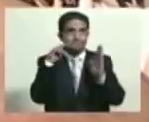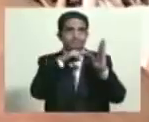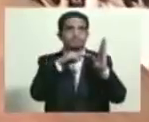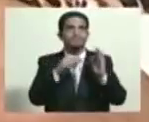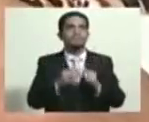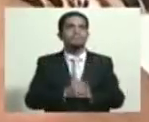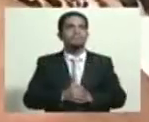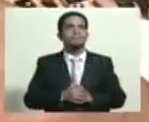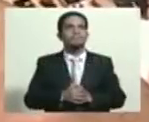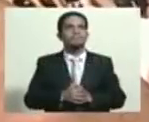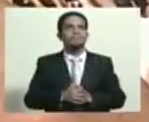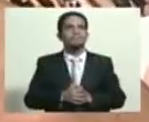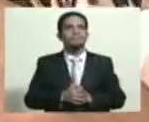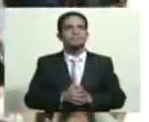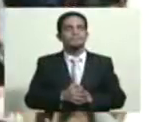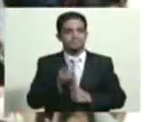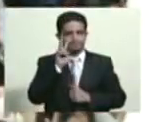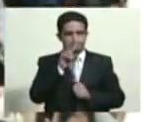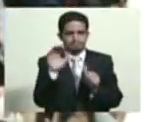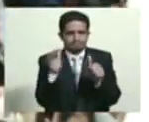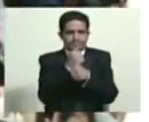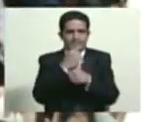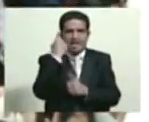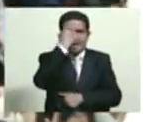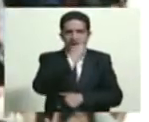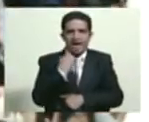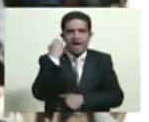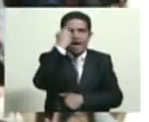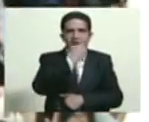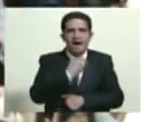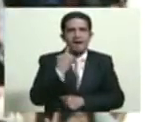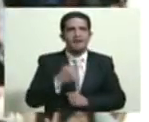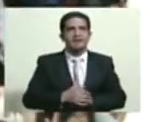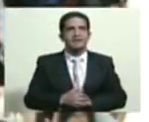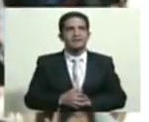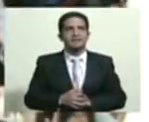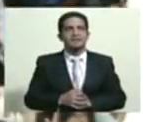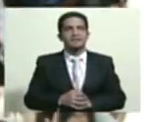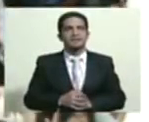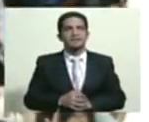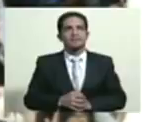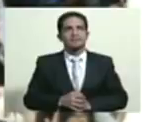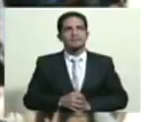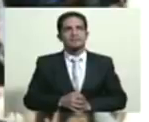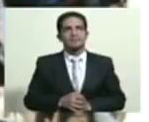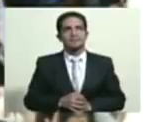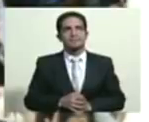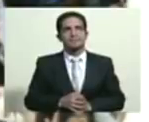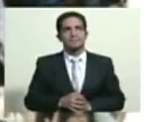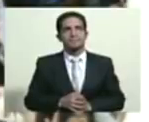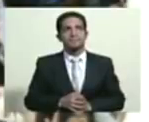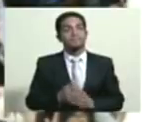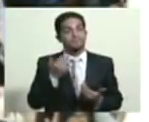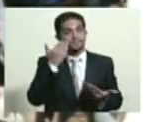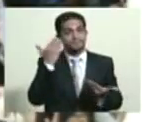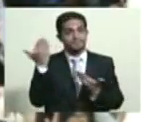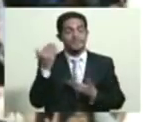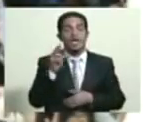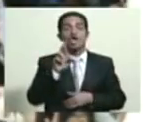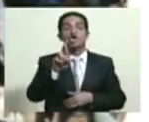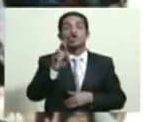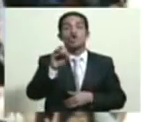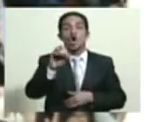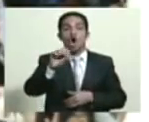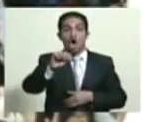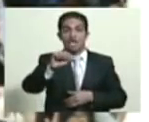No comments. Dice Piti Yankee, como es ella. No comments. Aquí está Rosales tapándose, como sea.